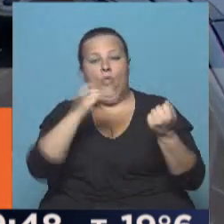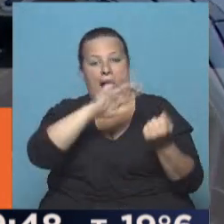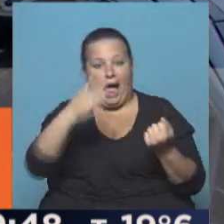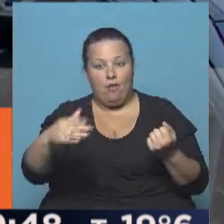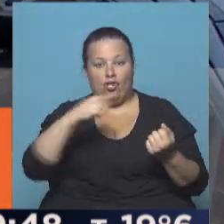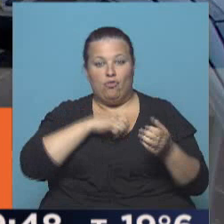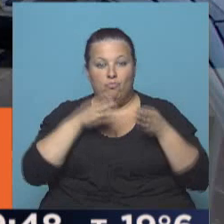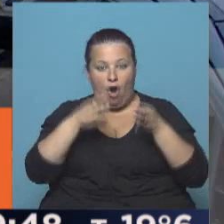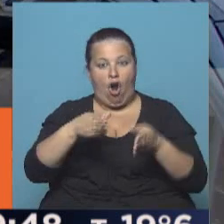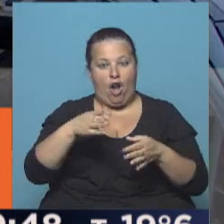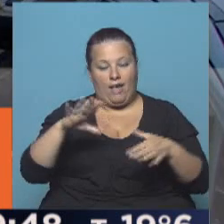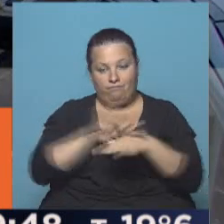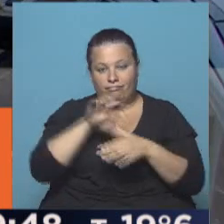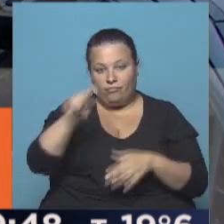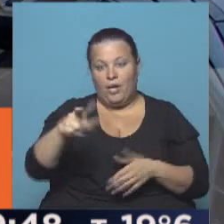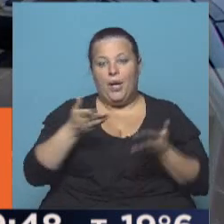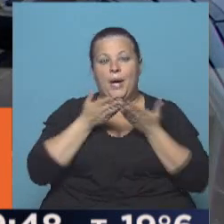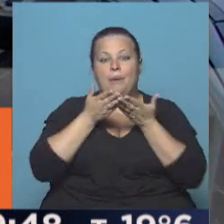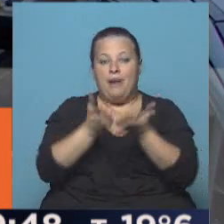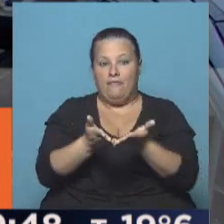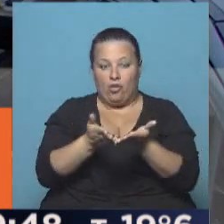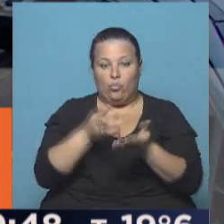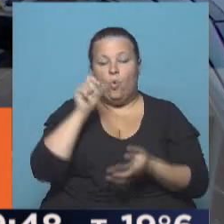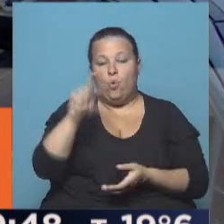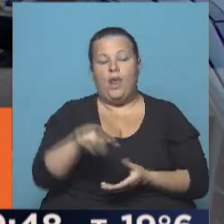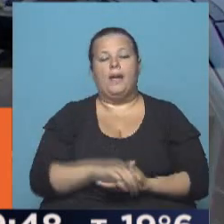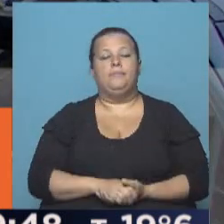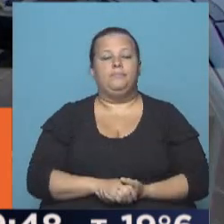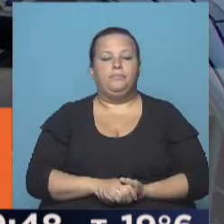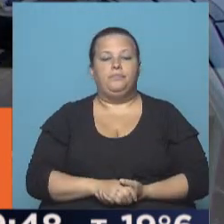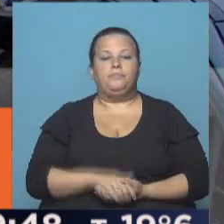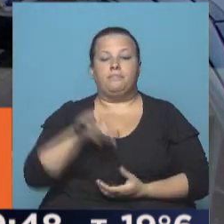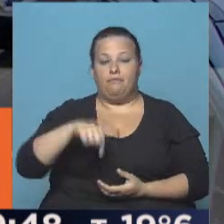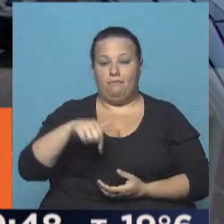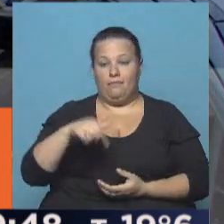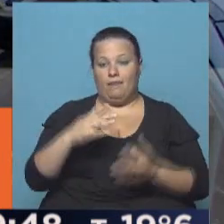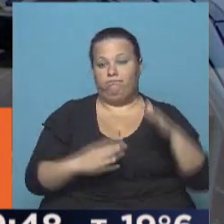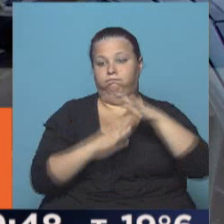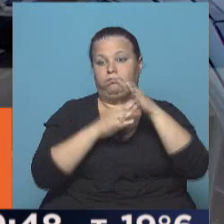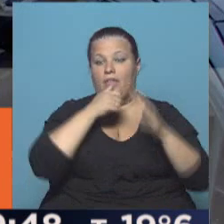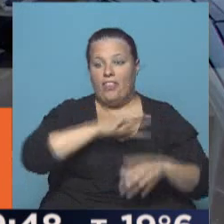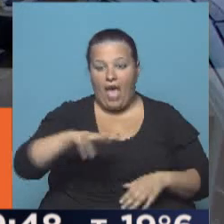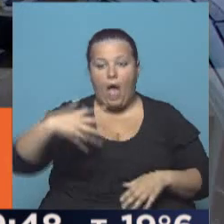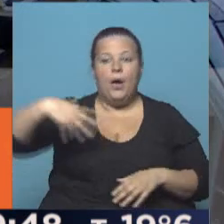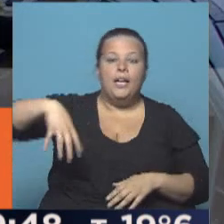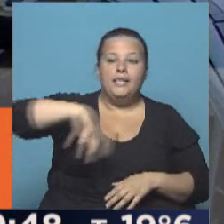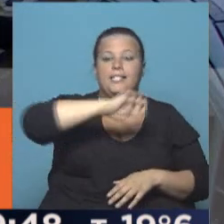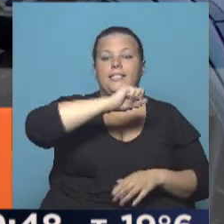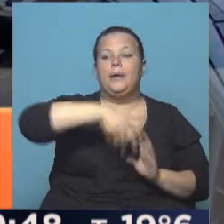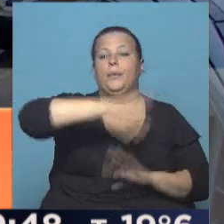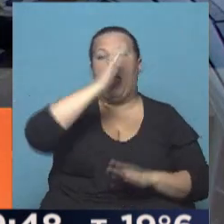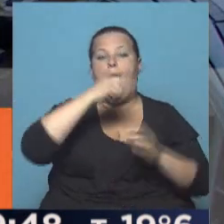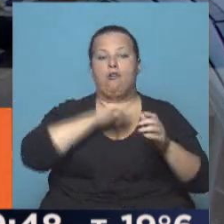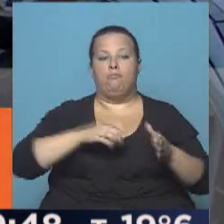Morguera, estrictamente de la Prefectura Naval Argentina, aquí en esta autoridad marítima, se traslade hacia la